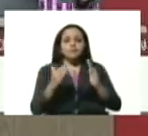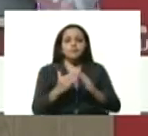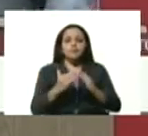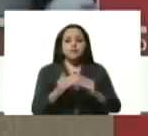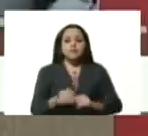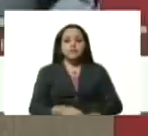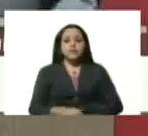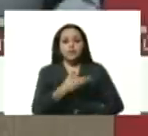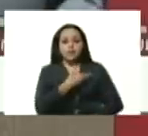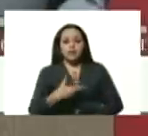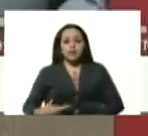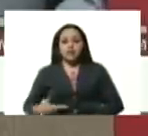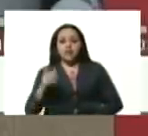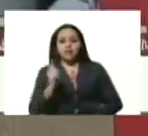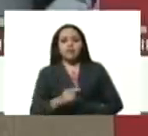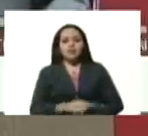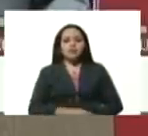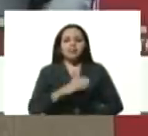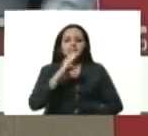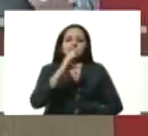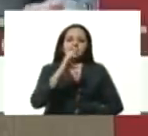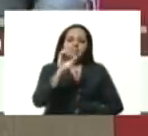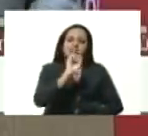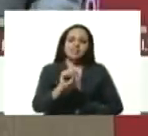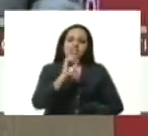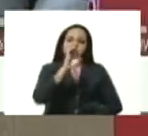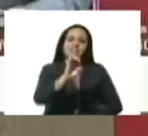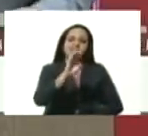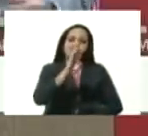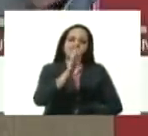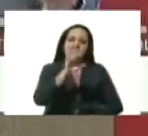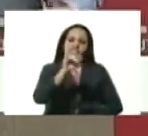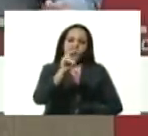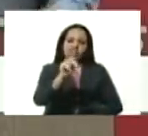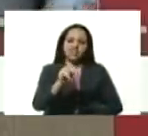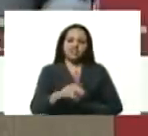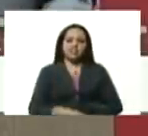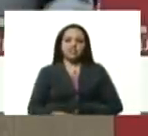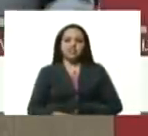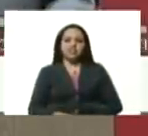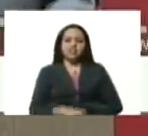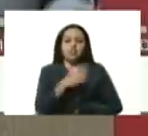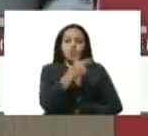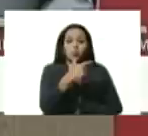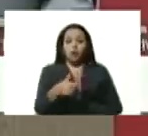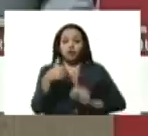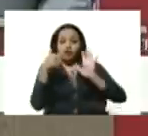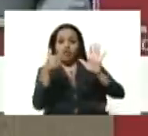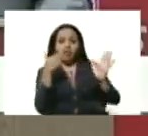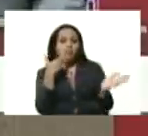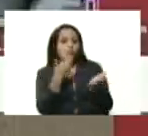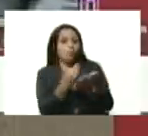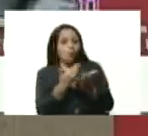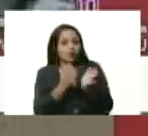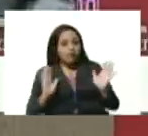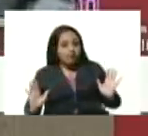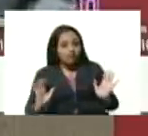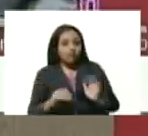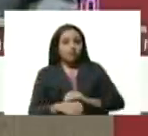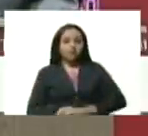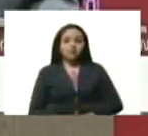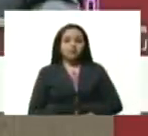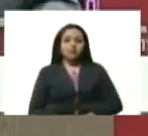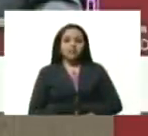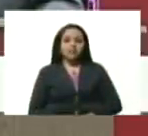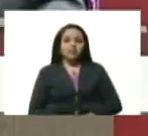DGCIN, asaltar el SEBIN? ¿Quién? Se buscaron hasta 6. Es decir, que lo que el